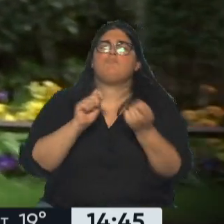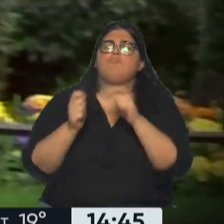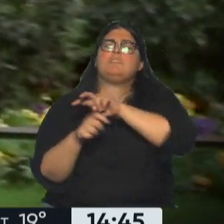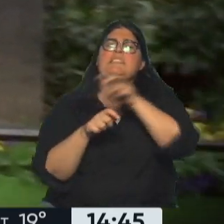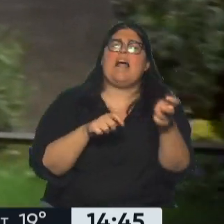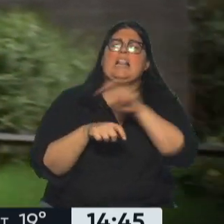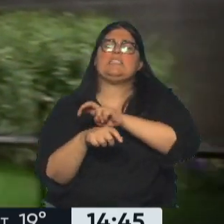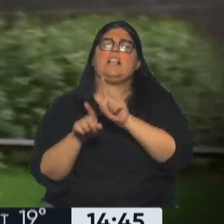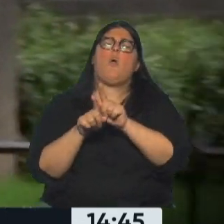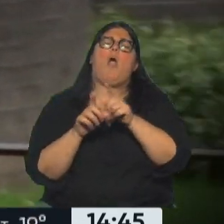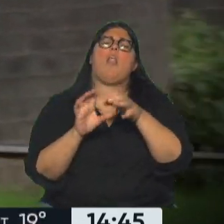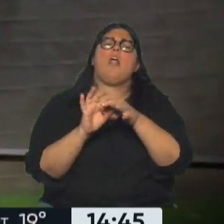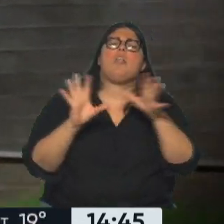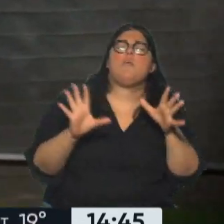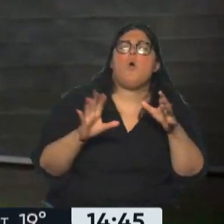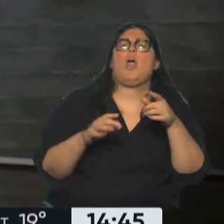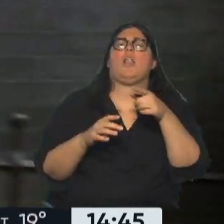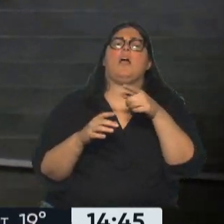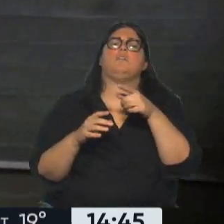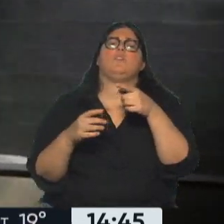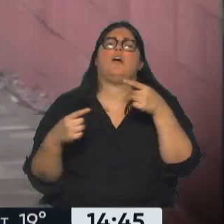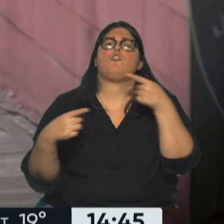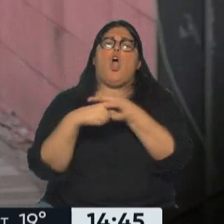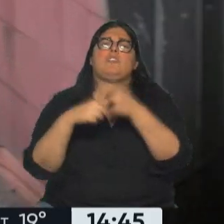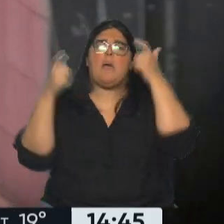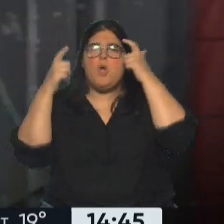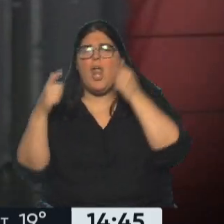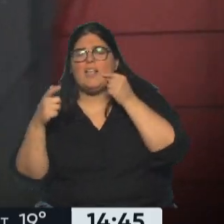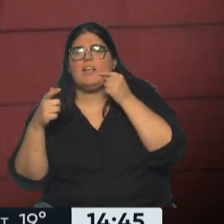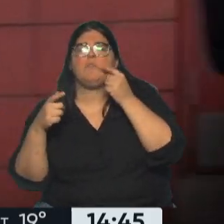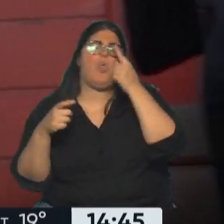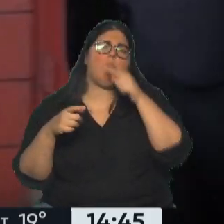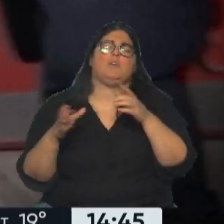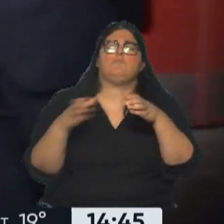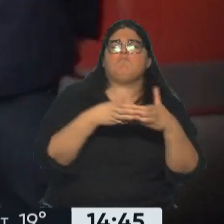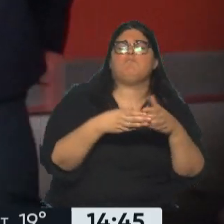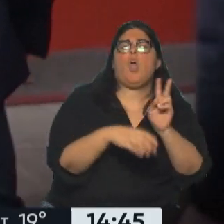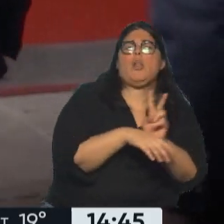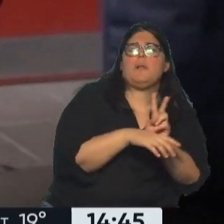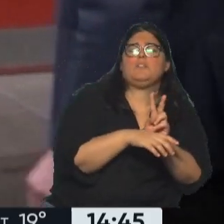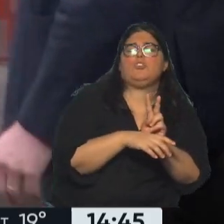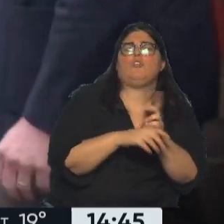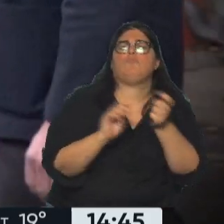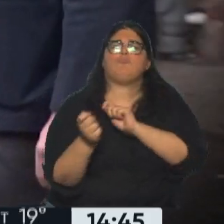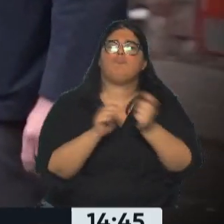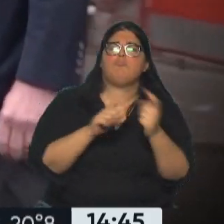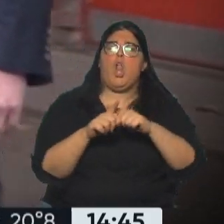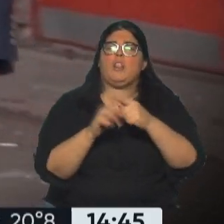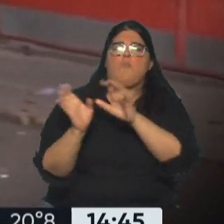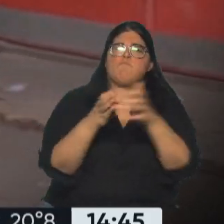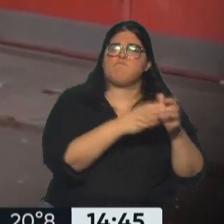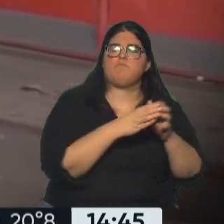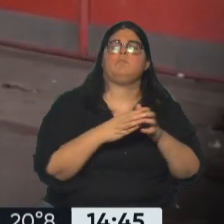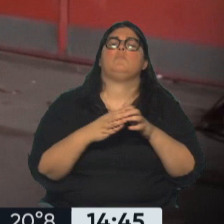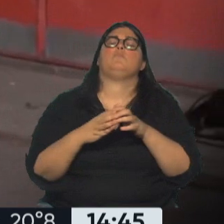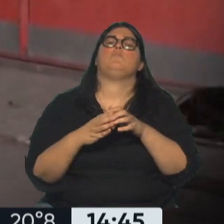el liberalismo demócrata estudiantil contrario a la monarquía al conservadurismo más acérrimo de la mano de la Alianza Parlamentaria, impulsada